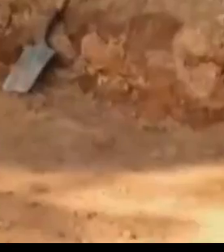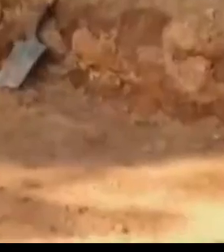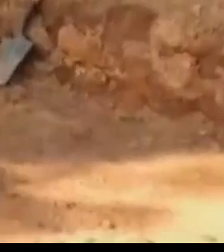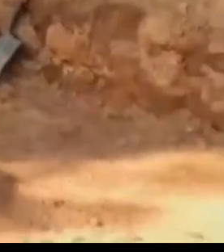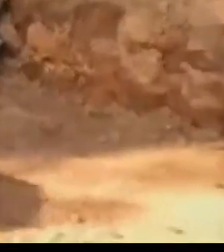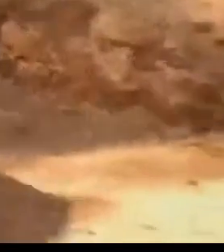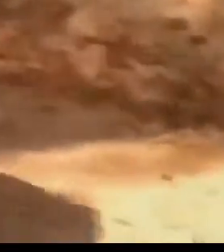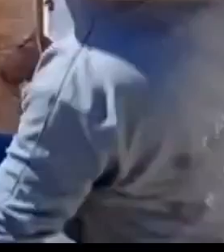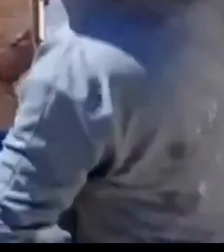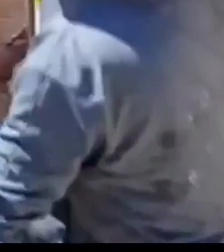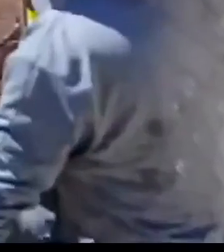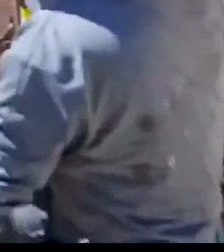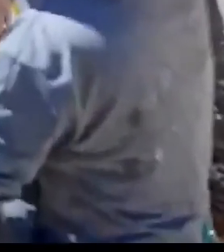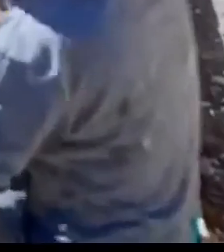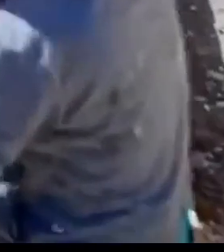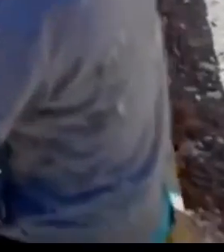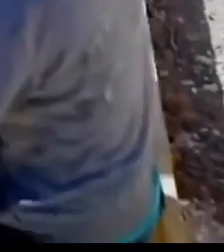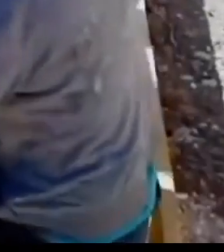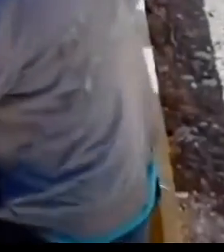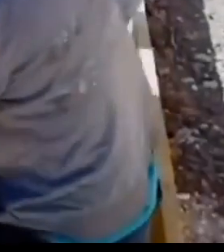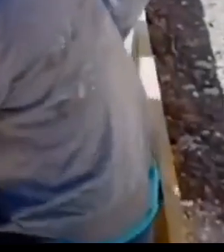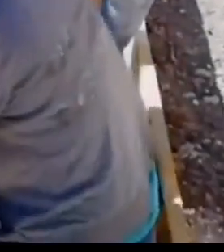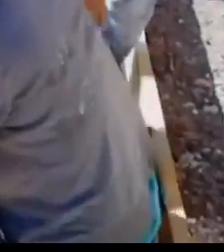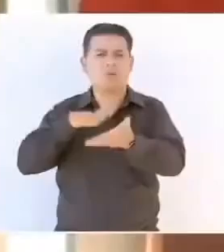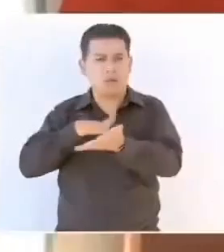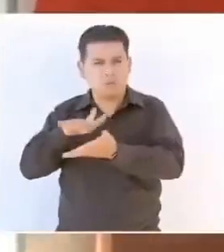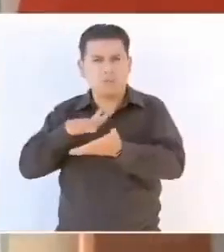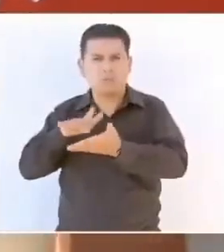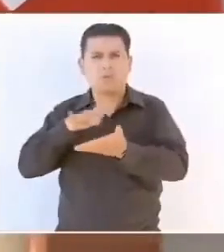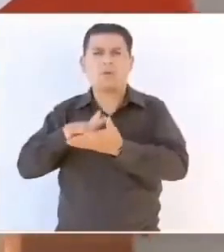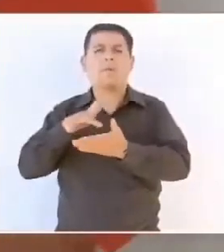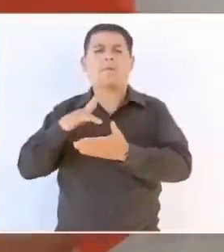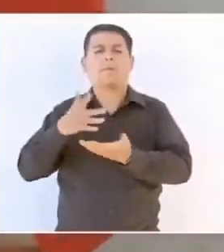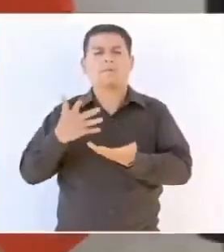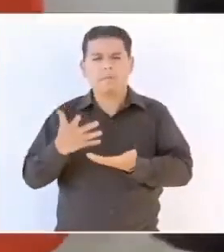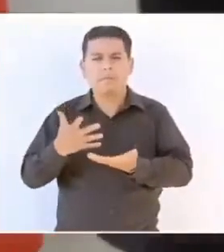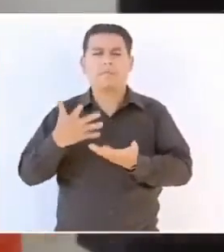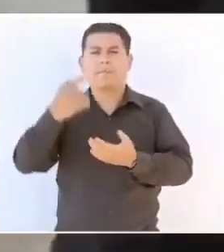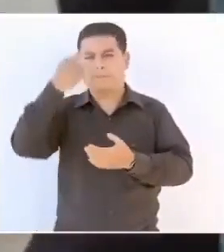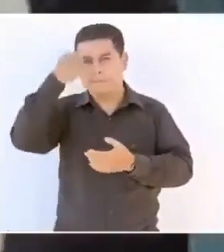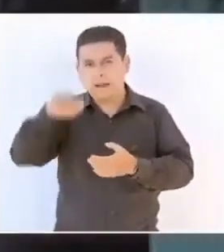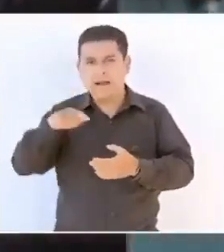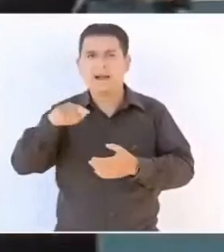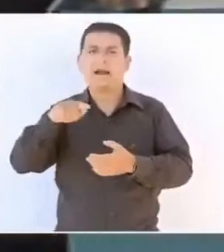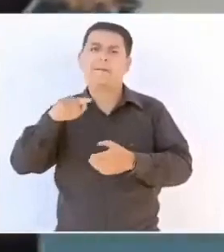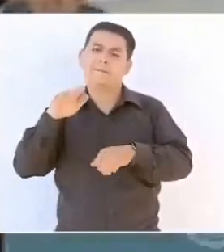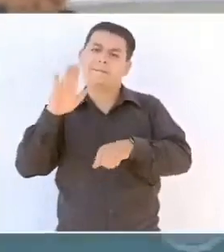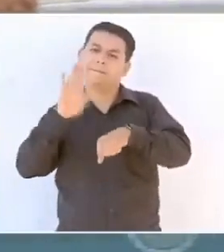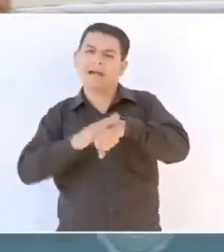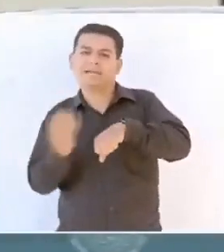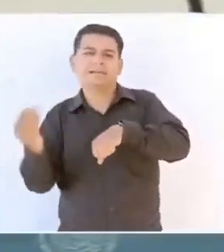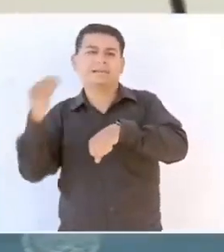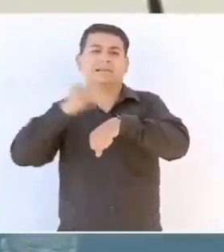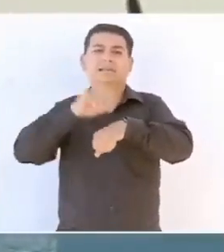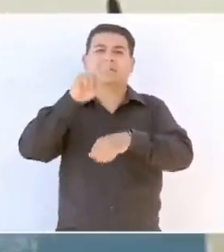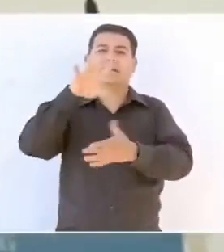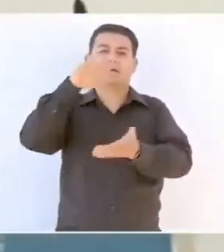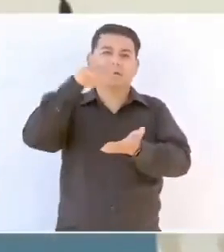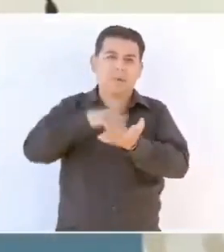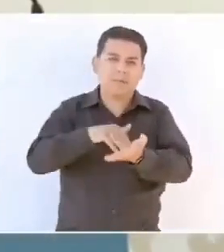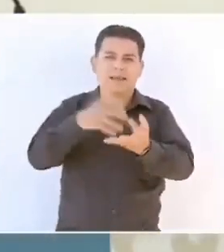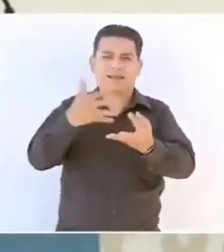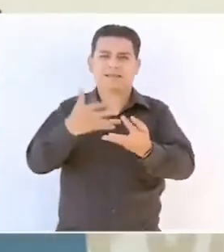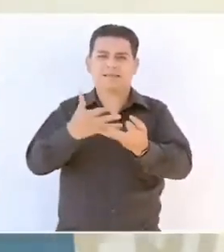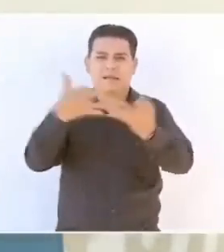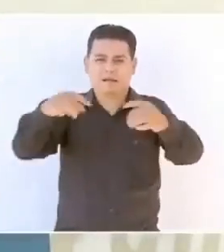Vamos este mismo año a ampliar para que sean otras 35,000